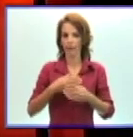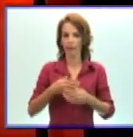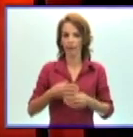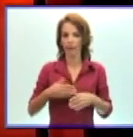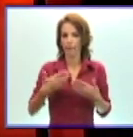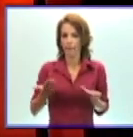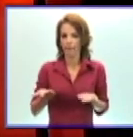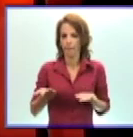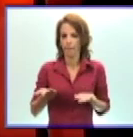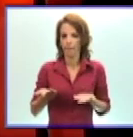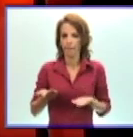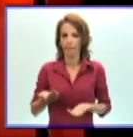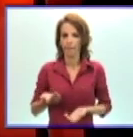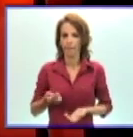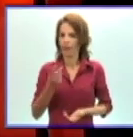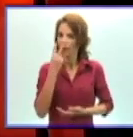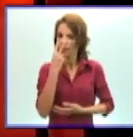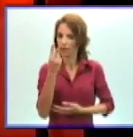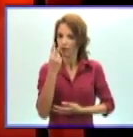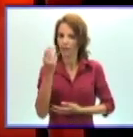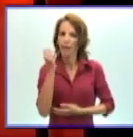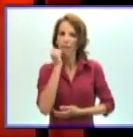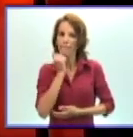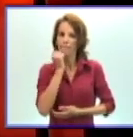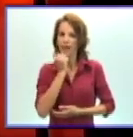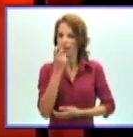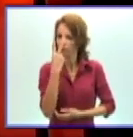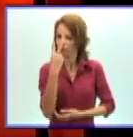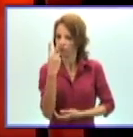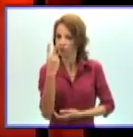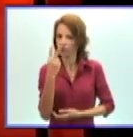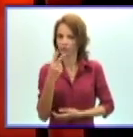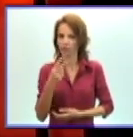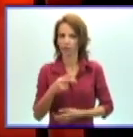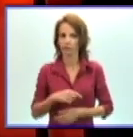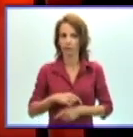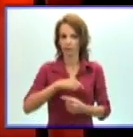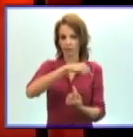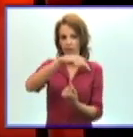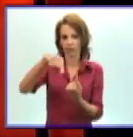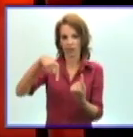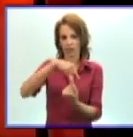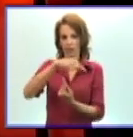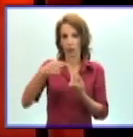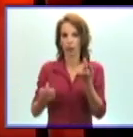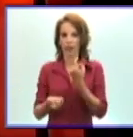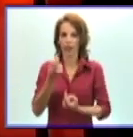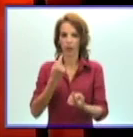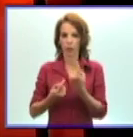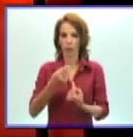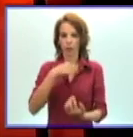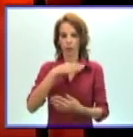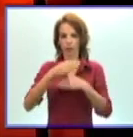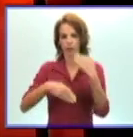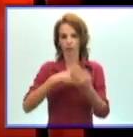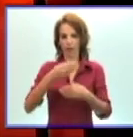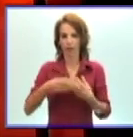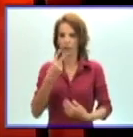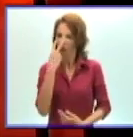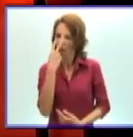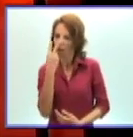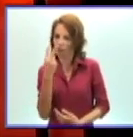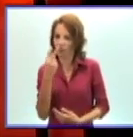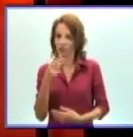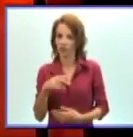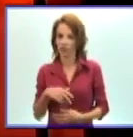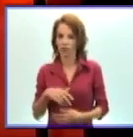más comunes, es decir, tienen que mirar los fenómenos a su alrededor, ya ustedes tienen una idea de algunos fenómenos, y miren a ver qué fenómeno está presente en casi